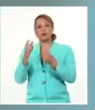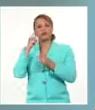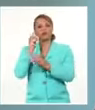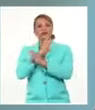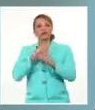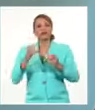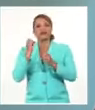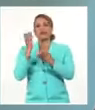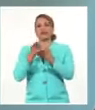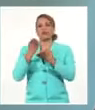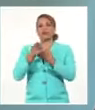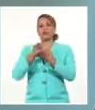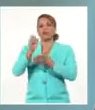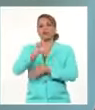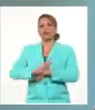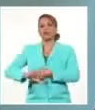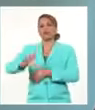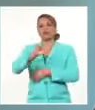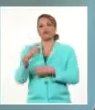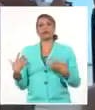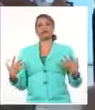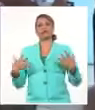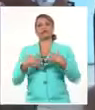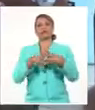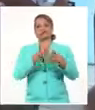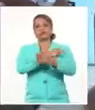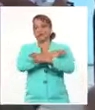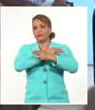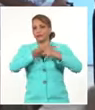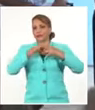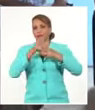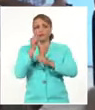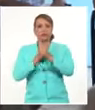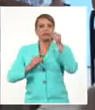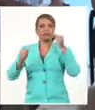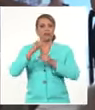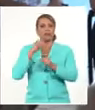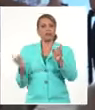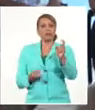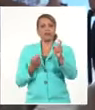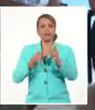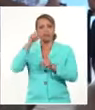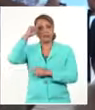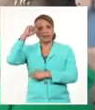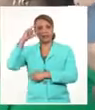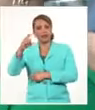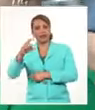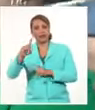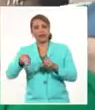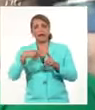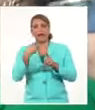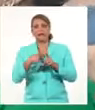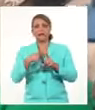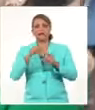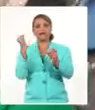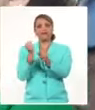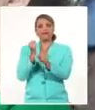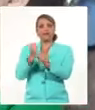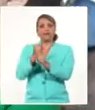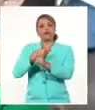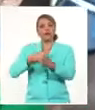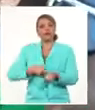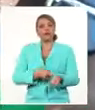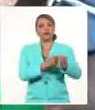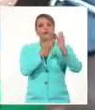educativos y sociales, y está vinculada directamente a la historia, en particular a la Batalla de Santa Clara y su decisivo papel en el triunfo